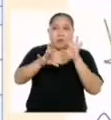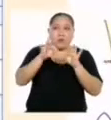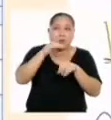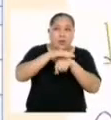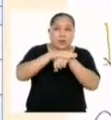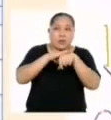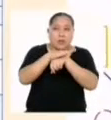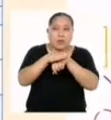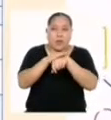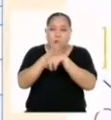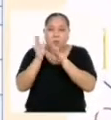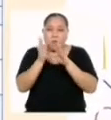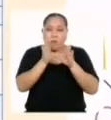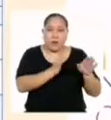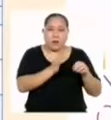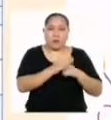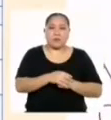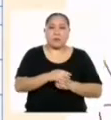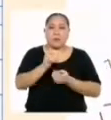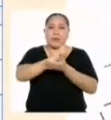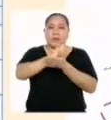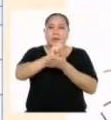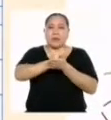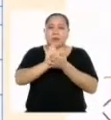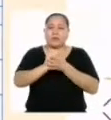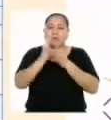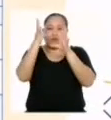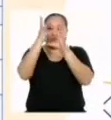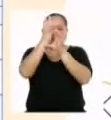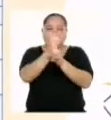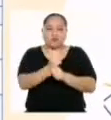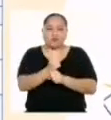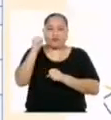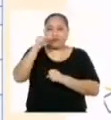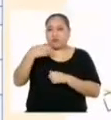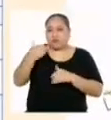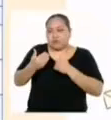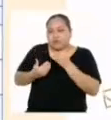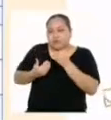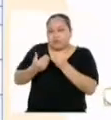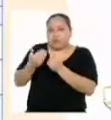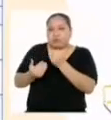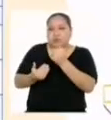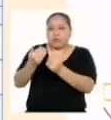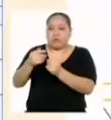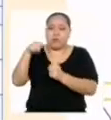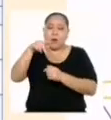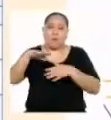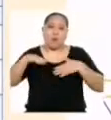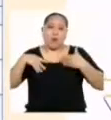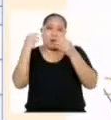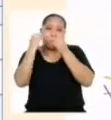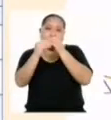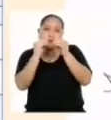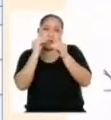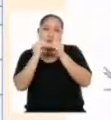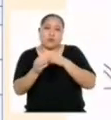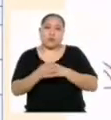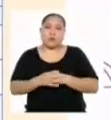diseñar un plan o estrategia, Describimos de manera resumida el procedimiento a realizar para la resolución de la situación.